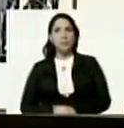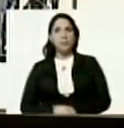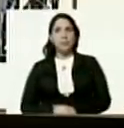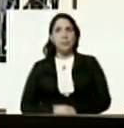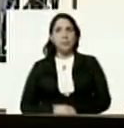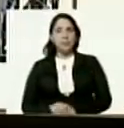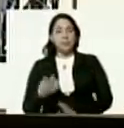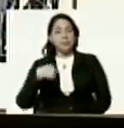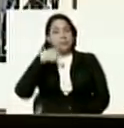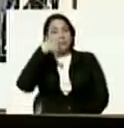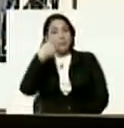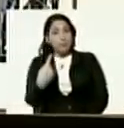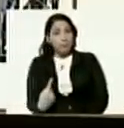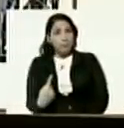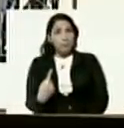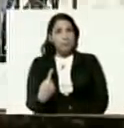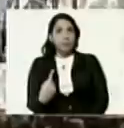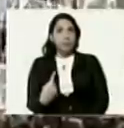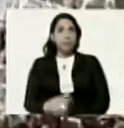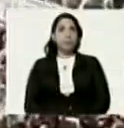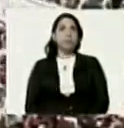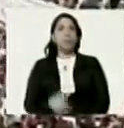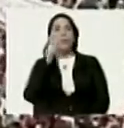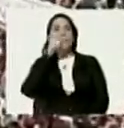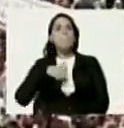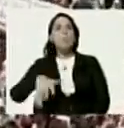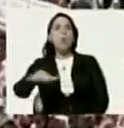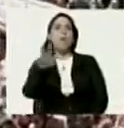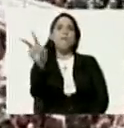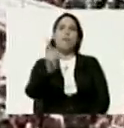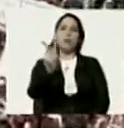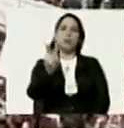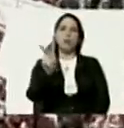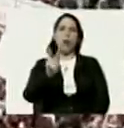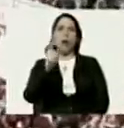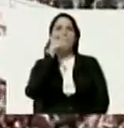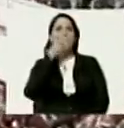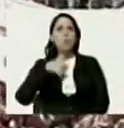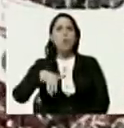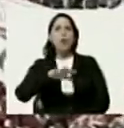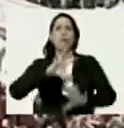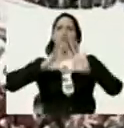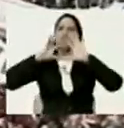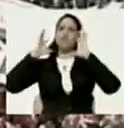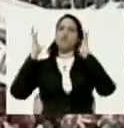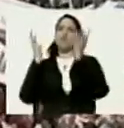Y yo le dije al pueblo de Venezuela y a los pueblos del mundo, les dije,